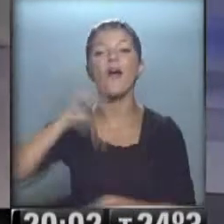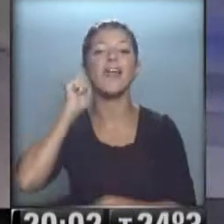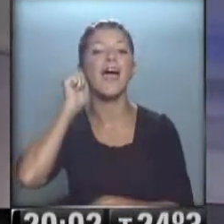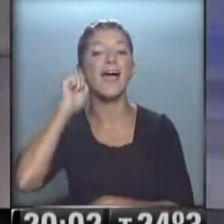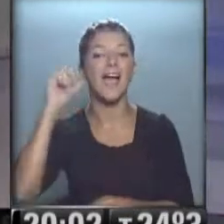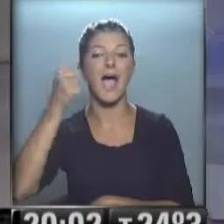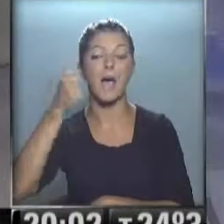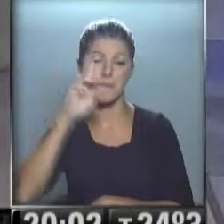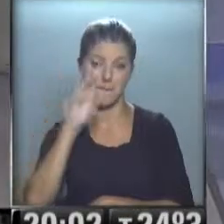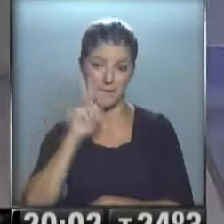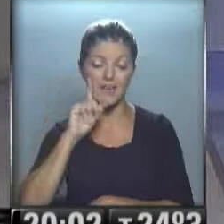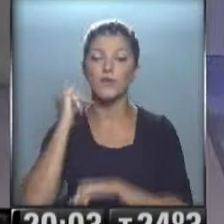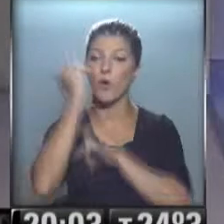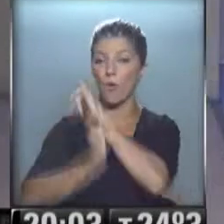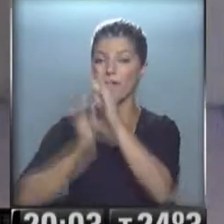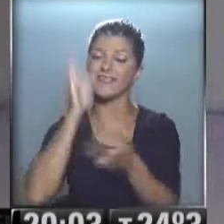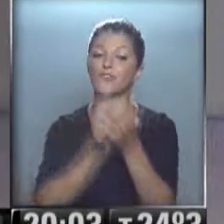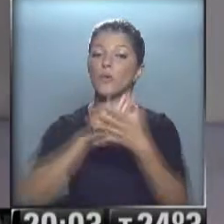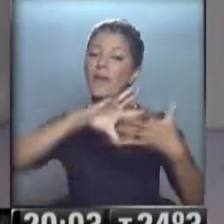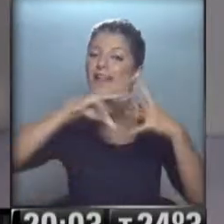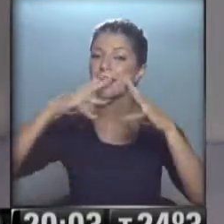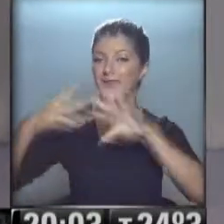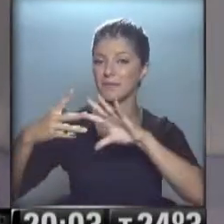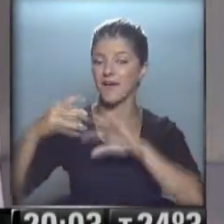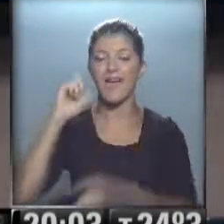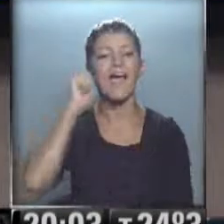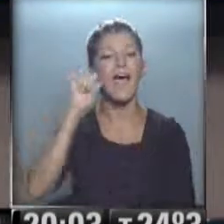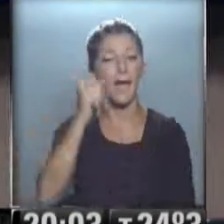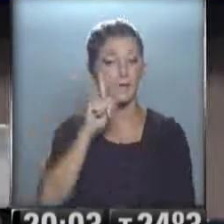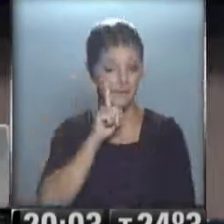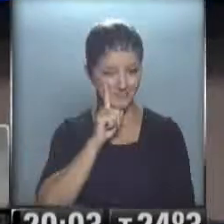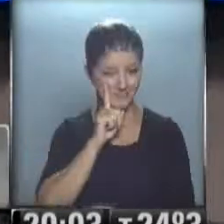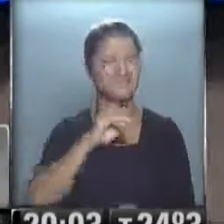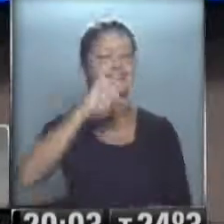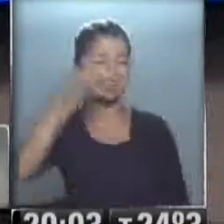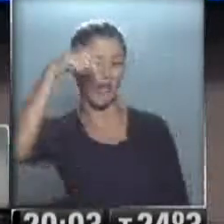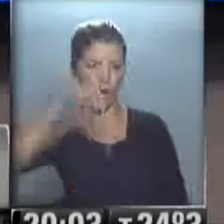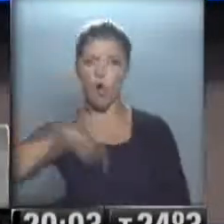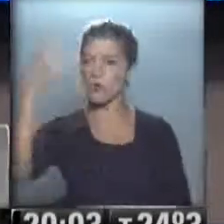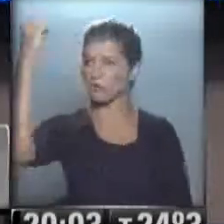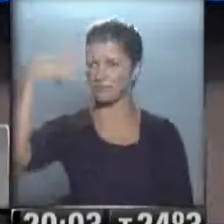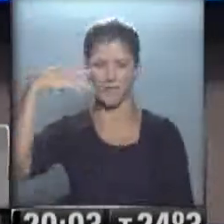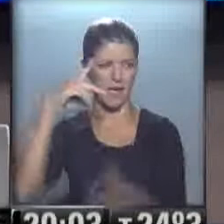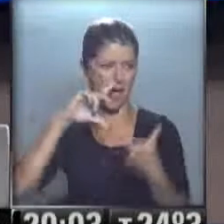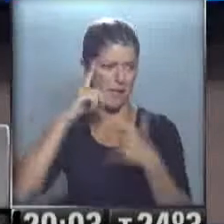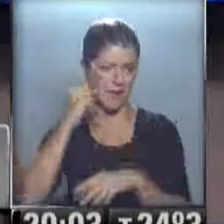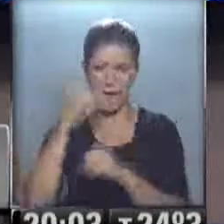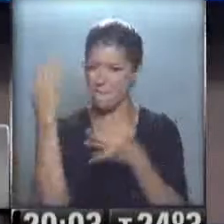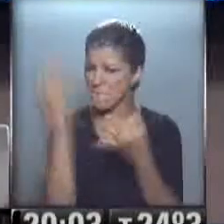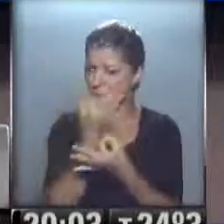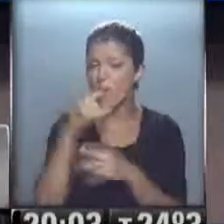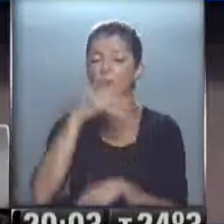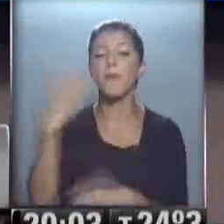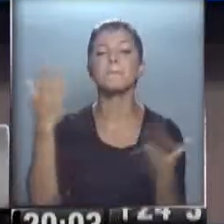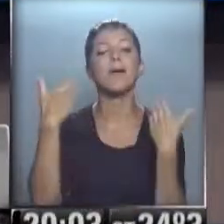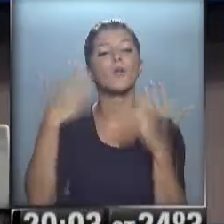dar un adelanto sobre lo que va a suceder con el tiempo, Gaby. Y hoy tuvimos un excelente día a pleno sol con una temperatura de 27